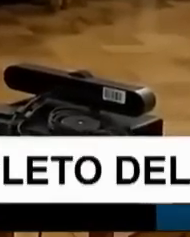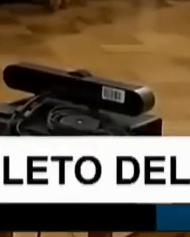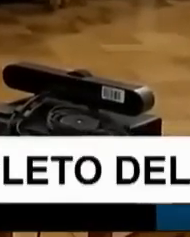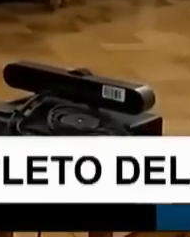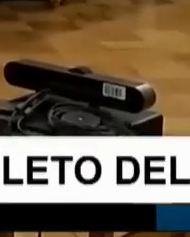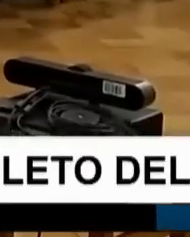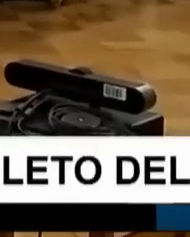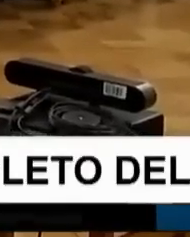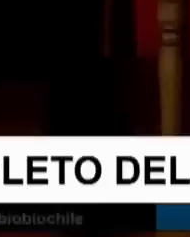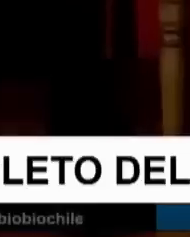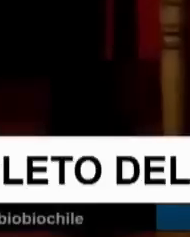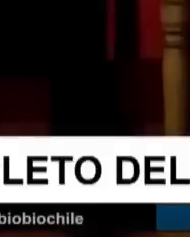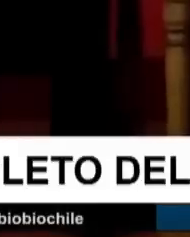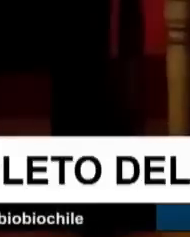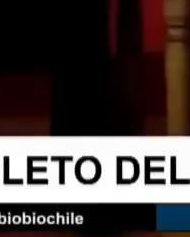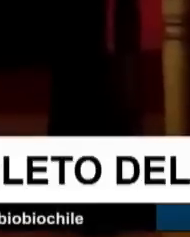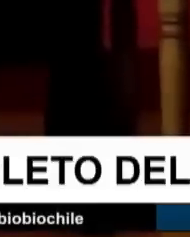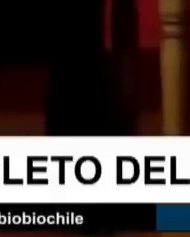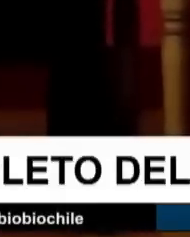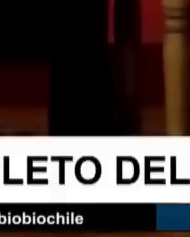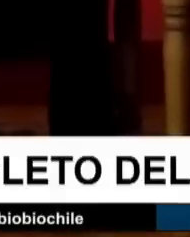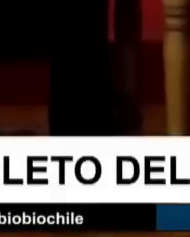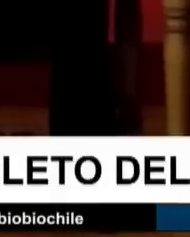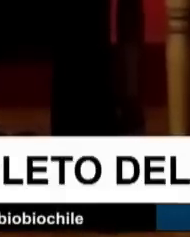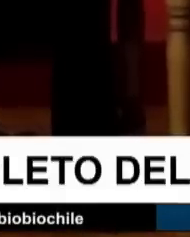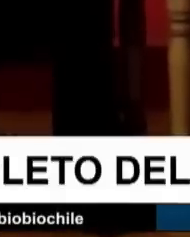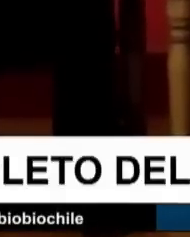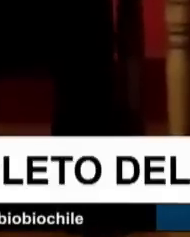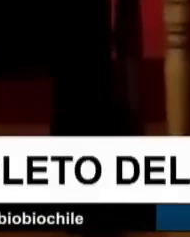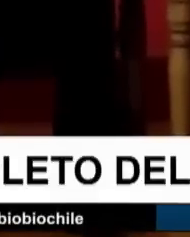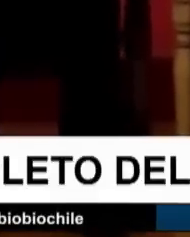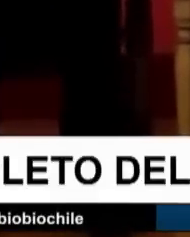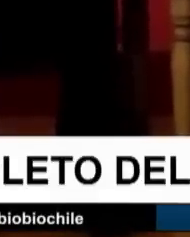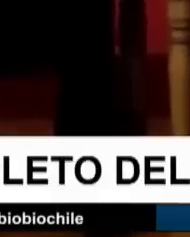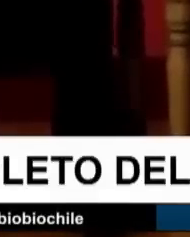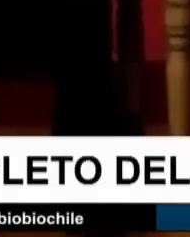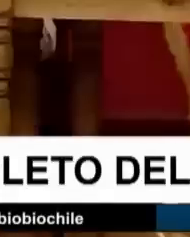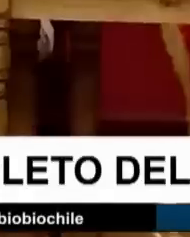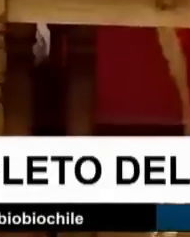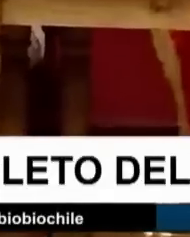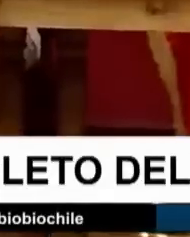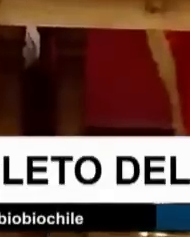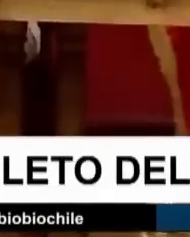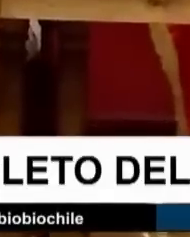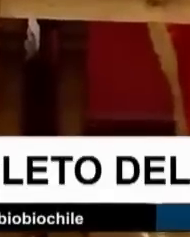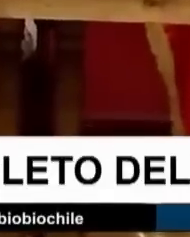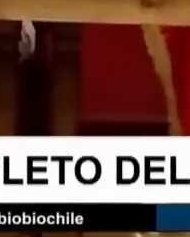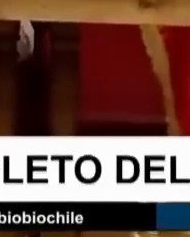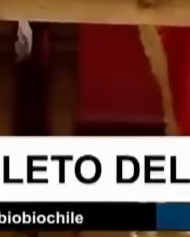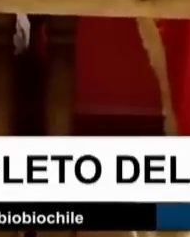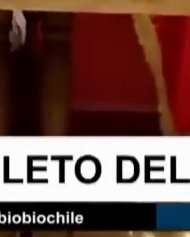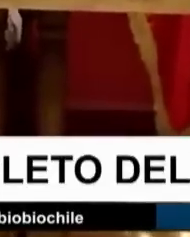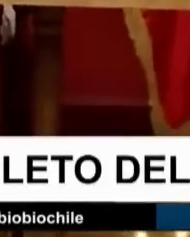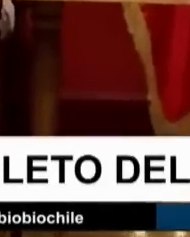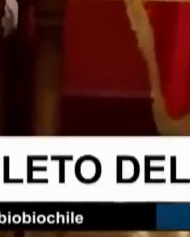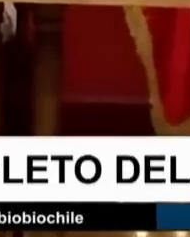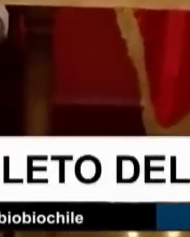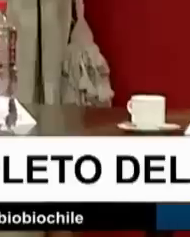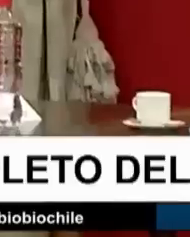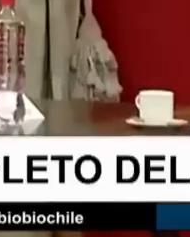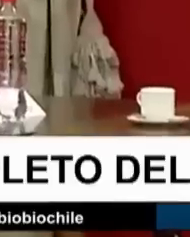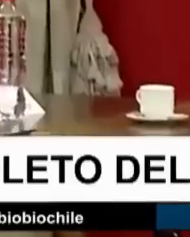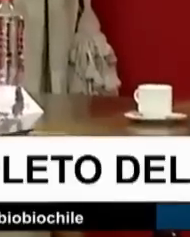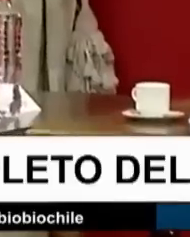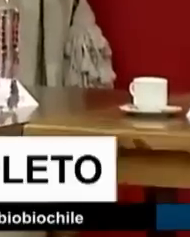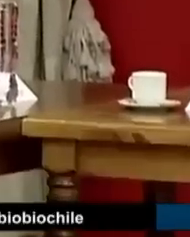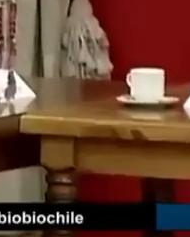expectativas, los desafíos y, por supuesto, las urgencias de los ciudadanos. Desde la oposición creemos que hay que cambiar nombre, ministros que no han hecho su trabajo.